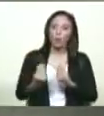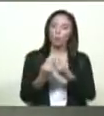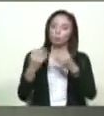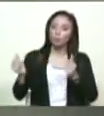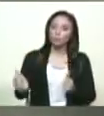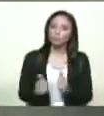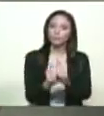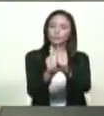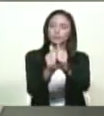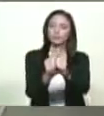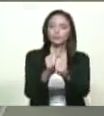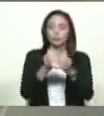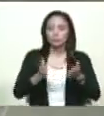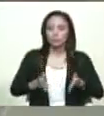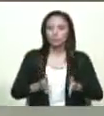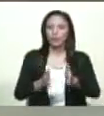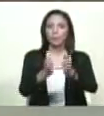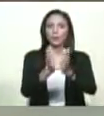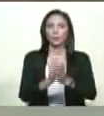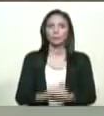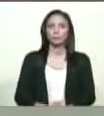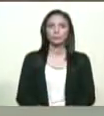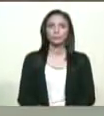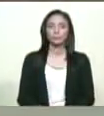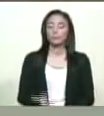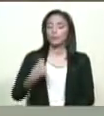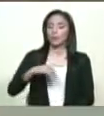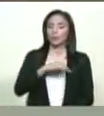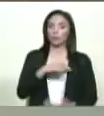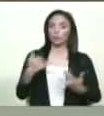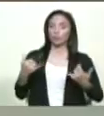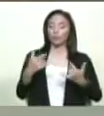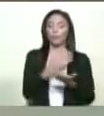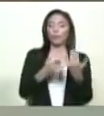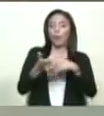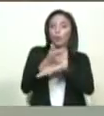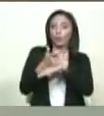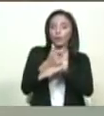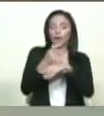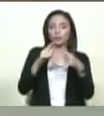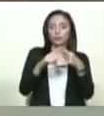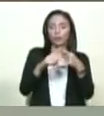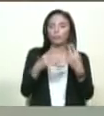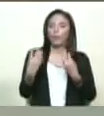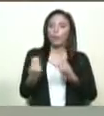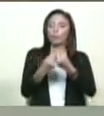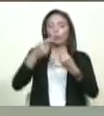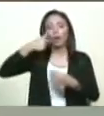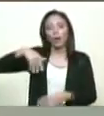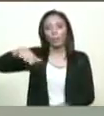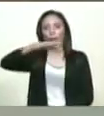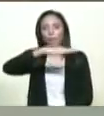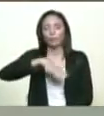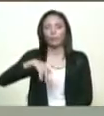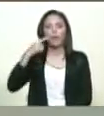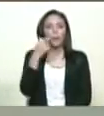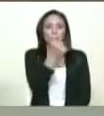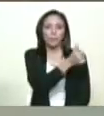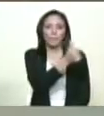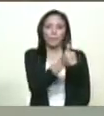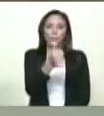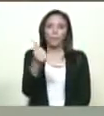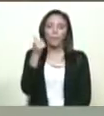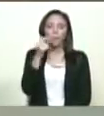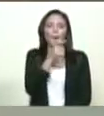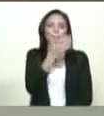desean dar nosotros debemos asumirnos como gobernantes pueblo gobernador pueblo gobernador a